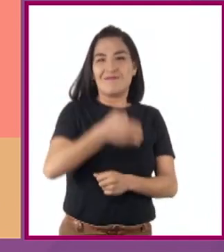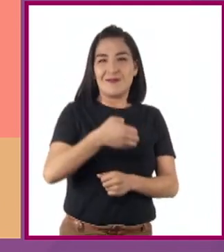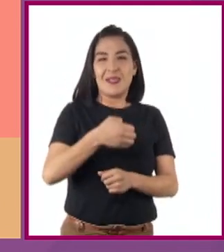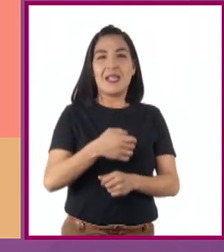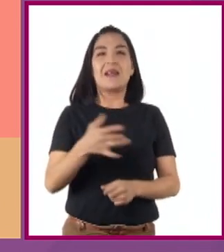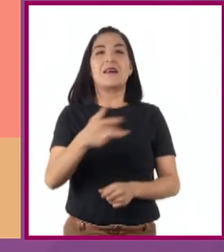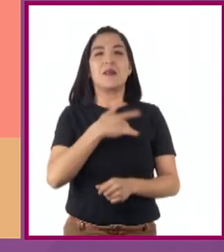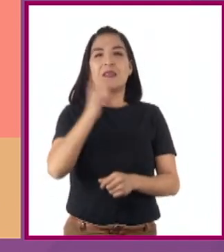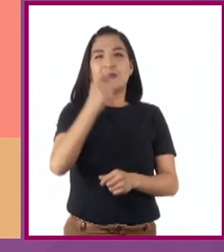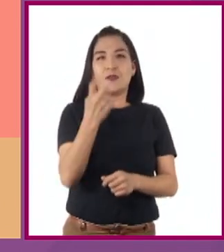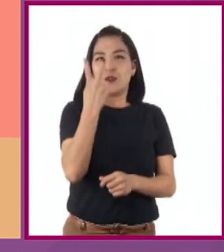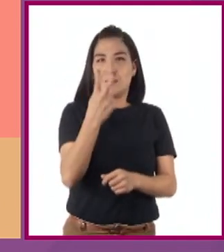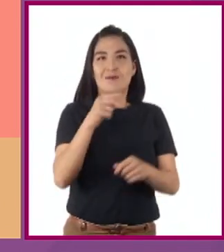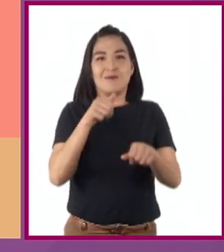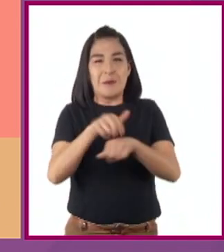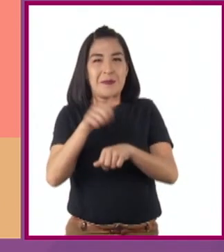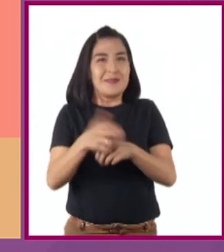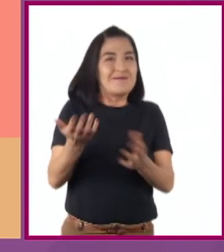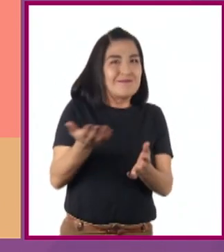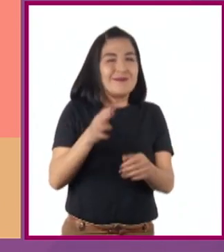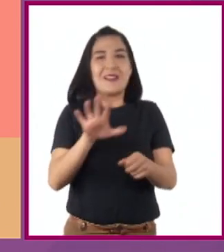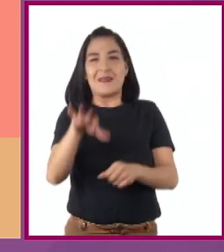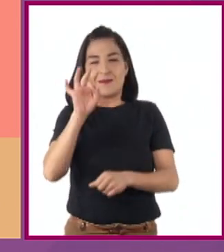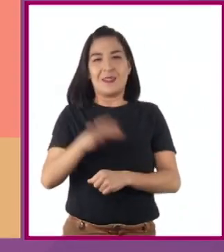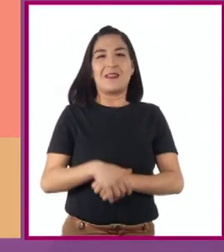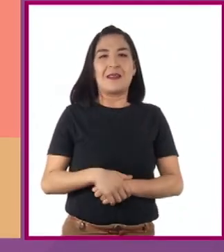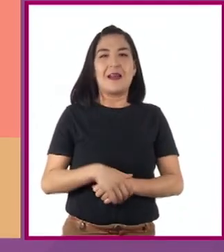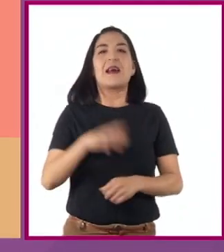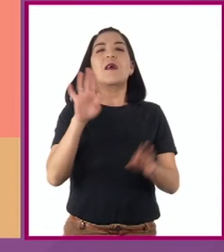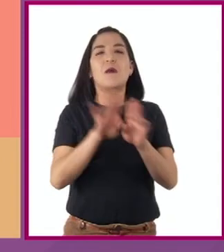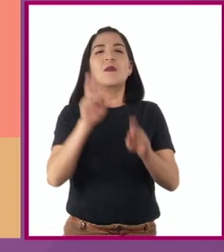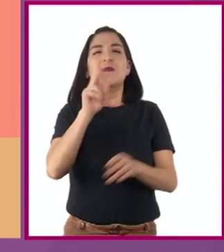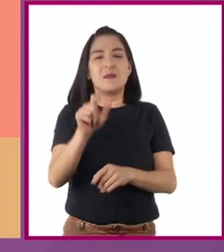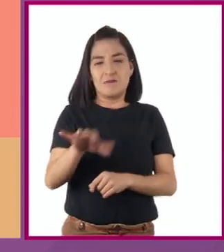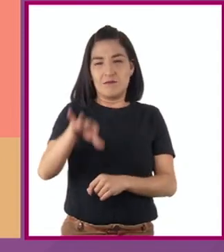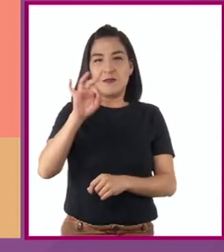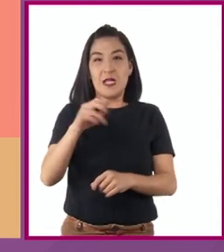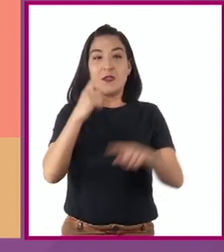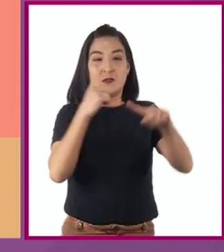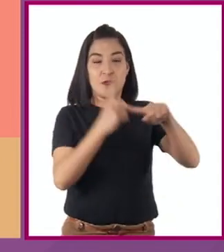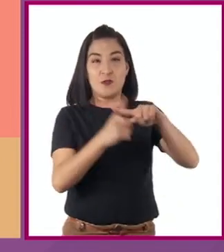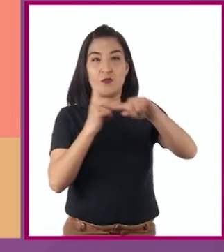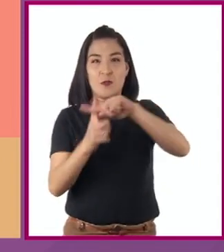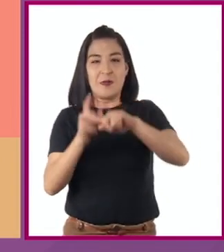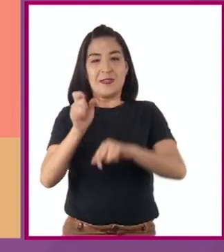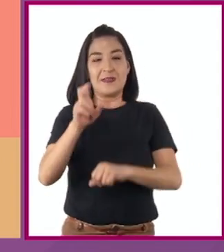dos incógnitas. Encontrar dos números cuya suma sea